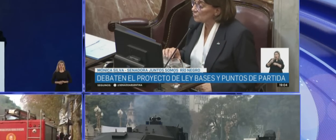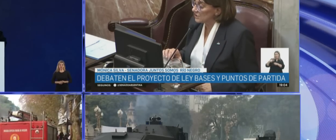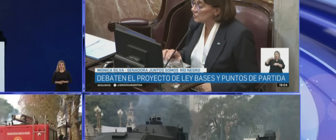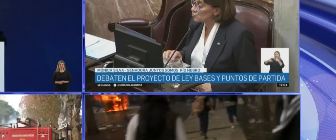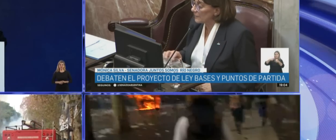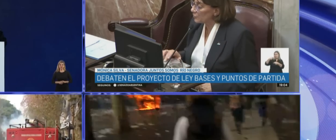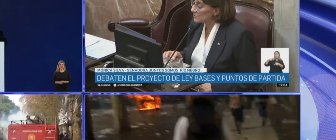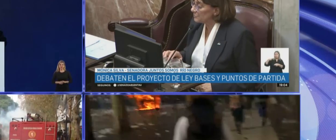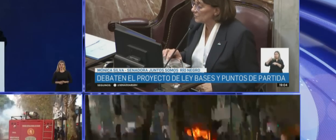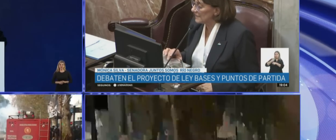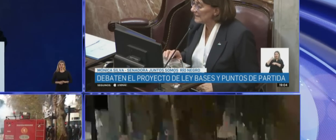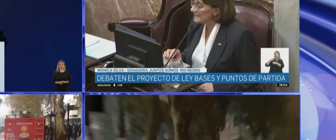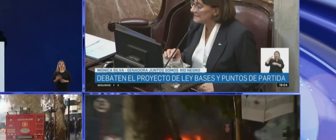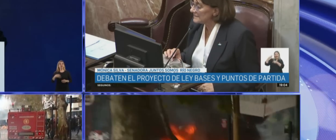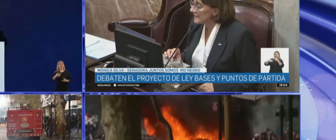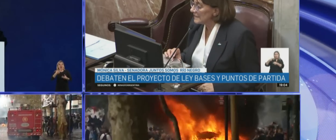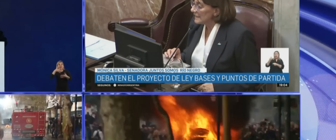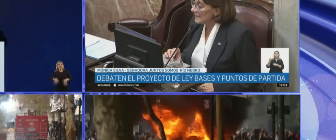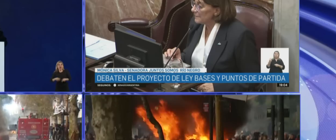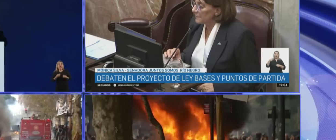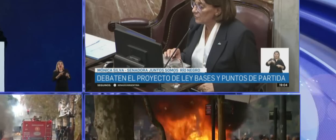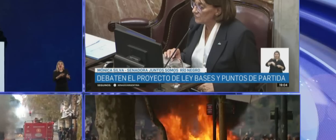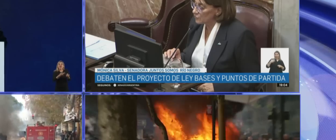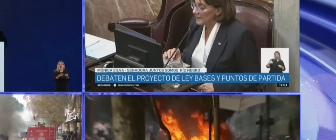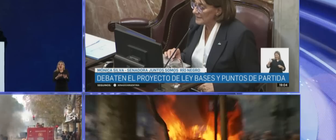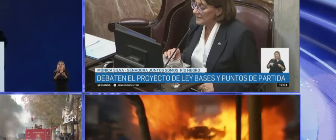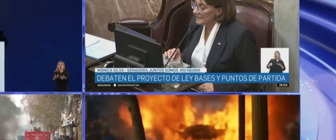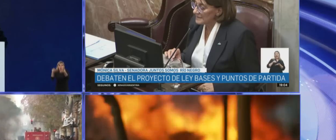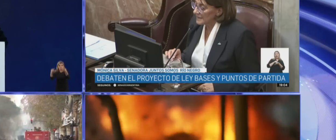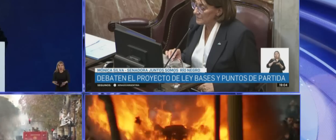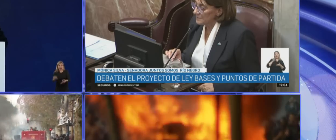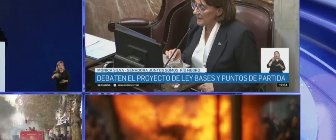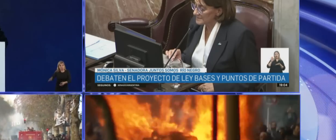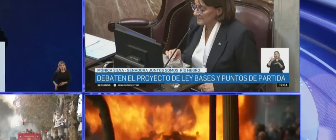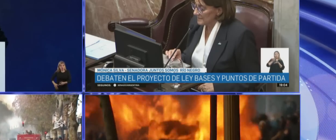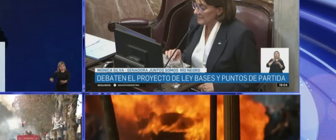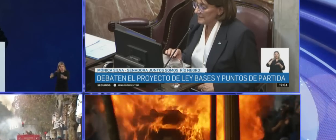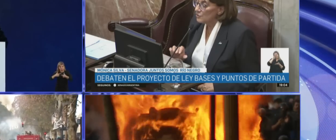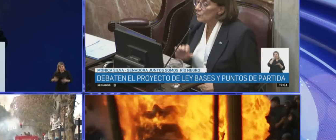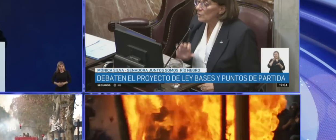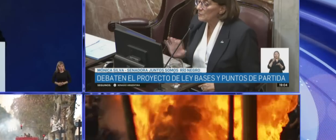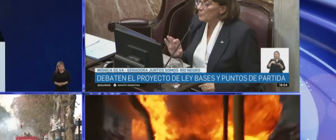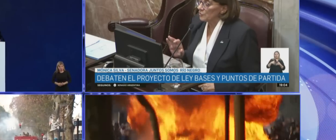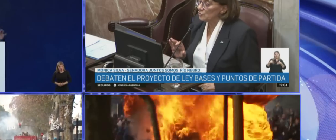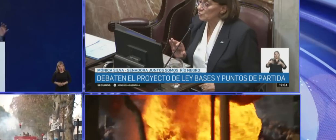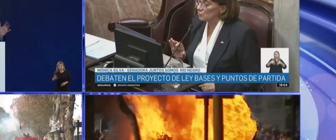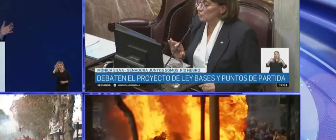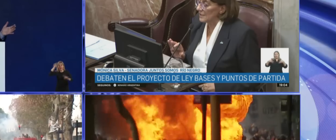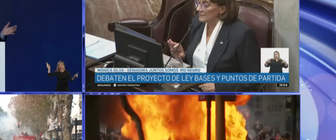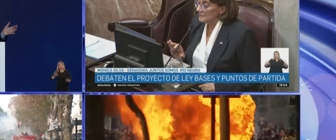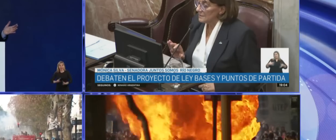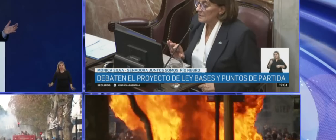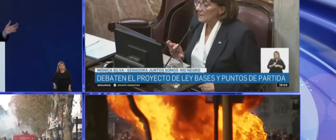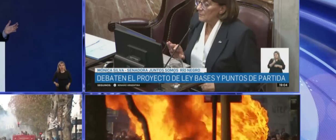la caridad es buena, pero si se hace con el bolsillo propio. Como decía Rothbard, es increíble lo